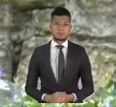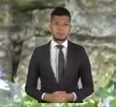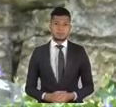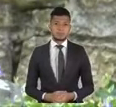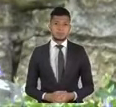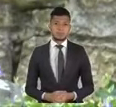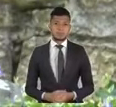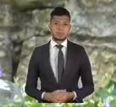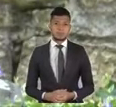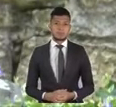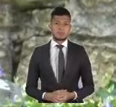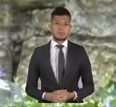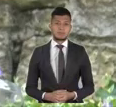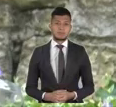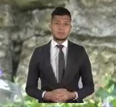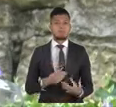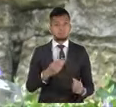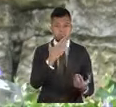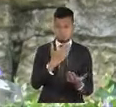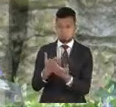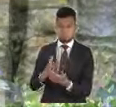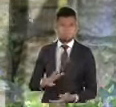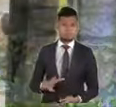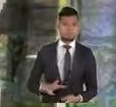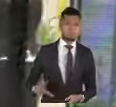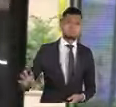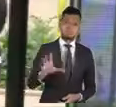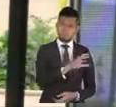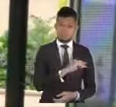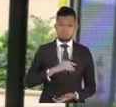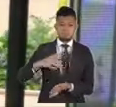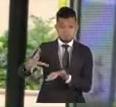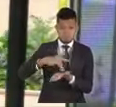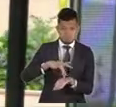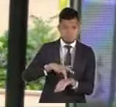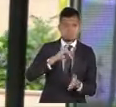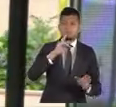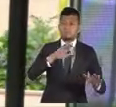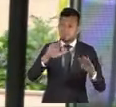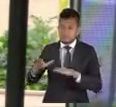Agradecemos entonces su participación en el Día Mundial del Hábitat y a todos los representantes de los